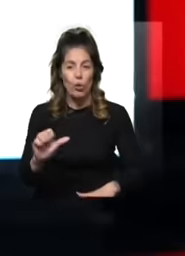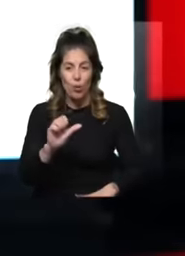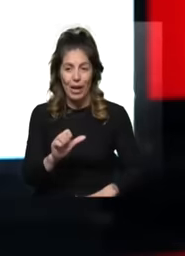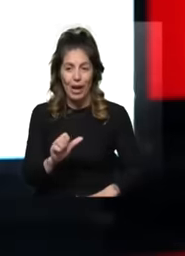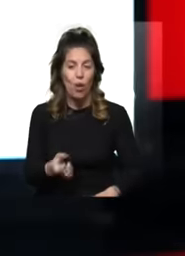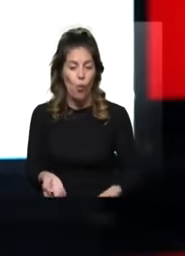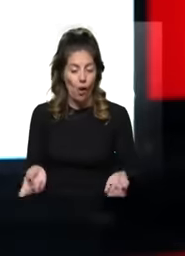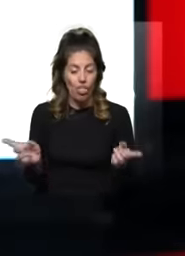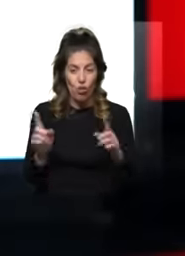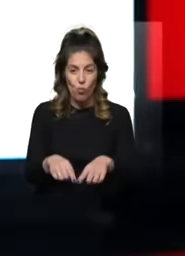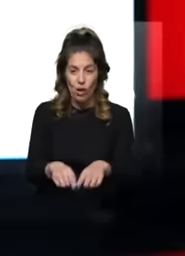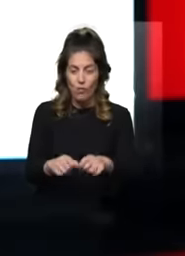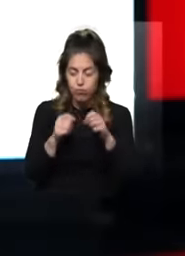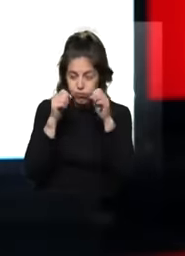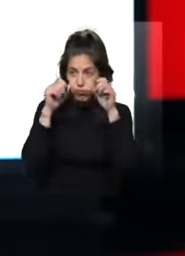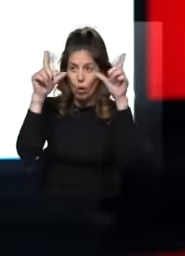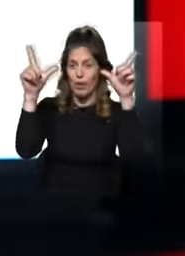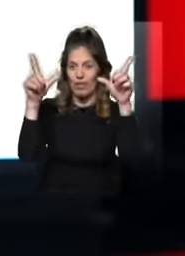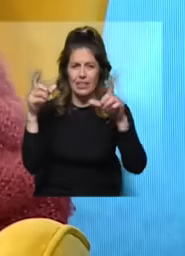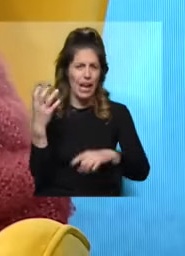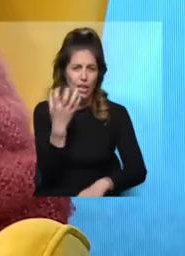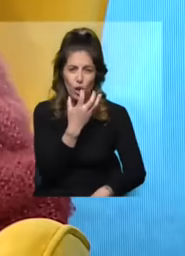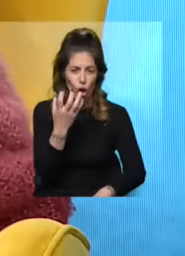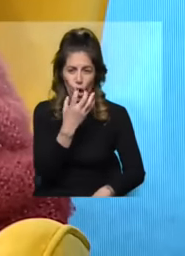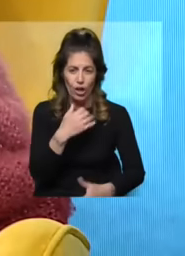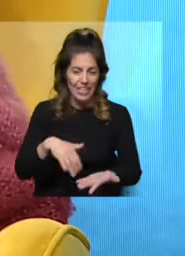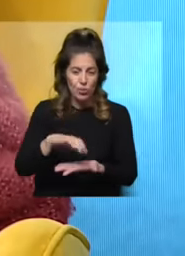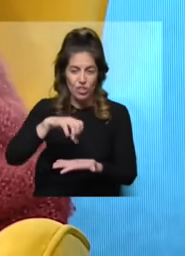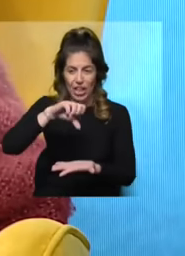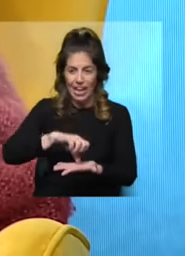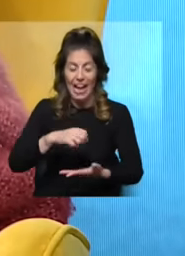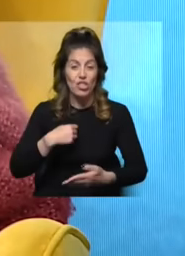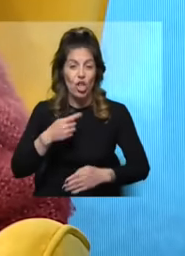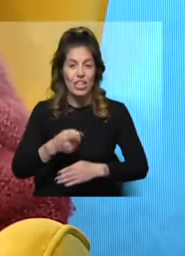vuelvo sorprendida de qué horror lo que pasaba en mi país, y resuelvo